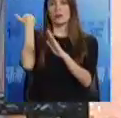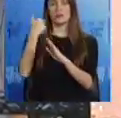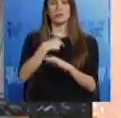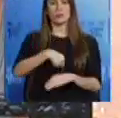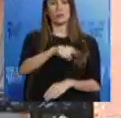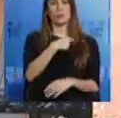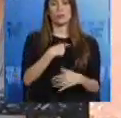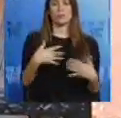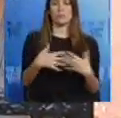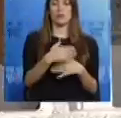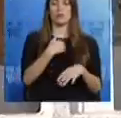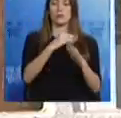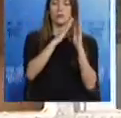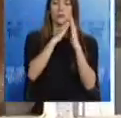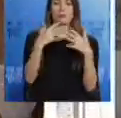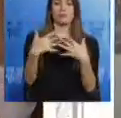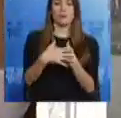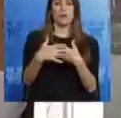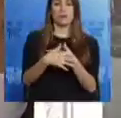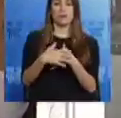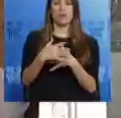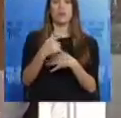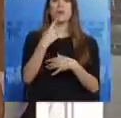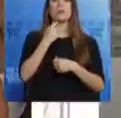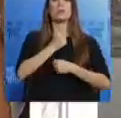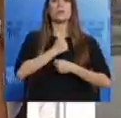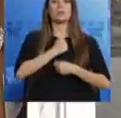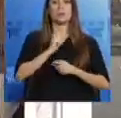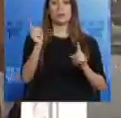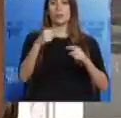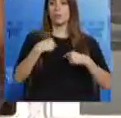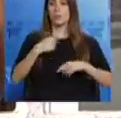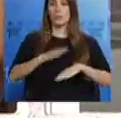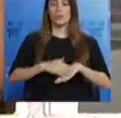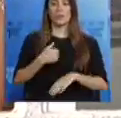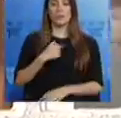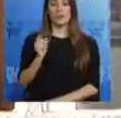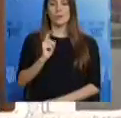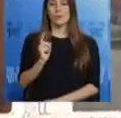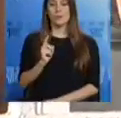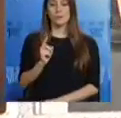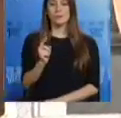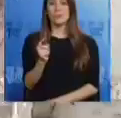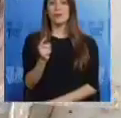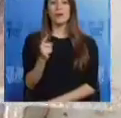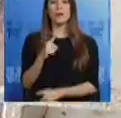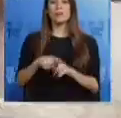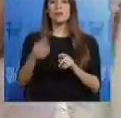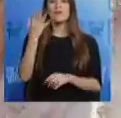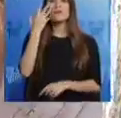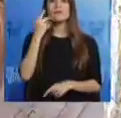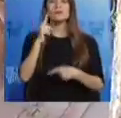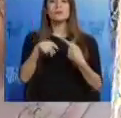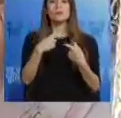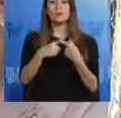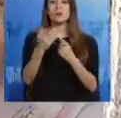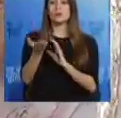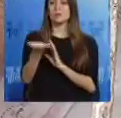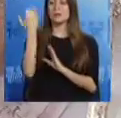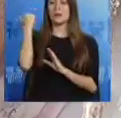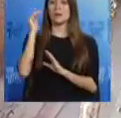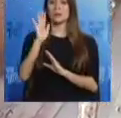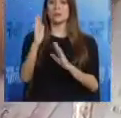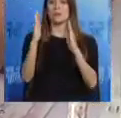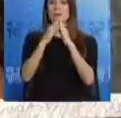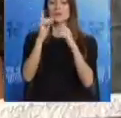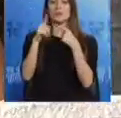temor que estamos durmiendo aquí. La gente cree que la cosa es nuestra, no es culpa. Yolanda nos explica no recibir fecha de cuándo tumbarán lo que queda de su